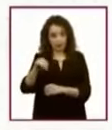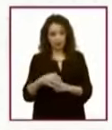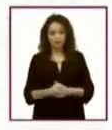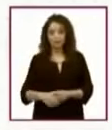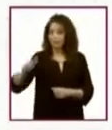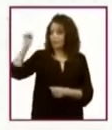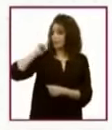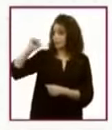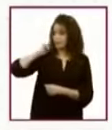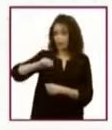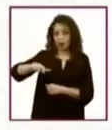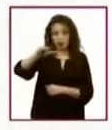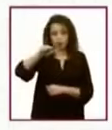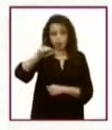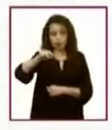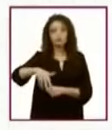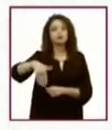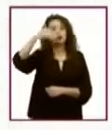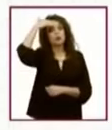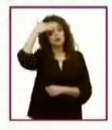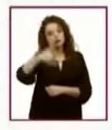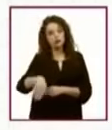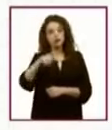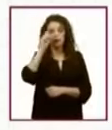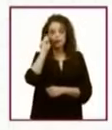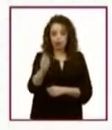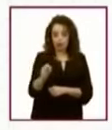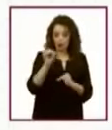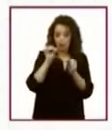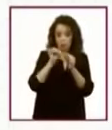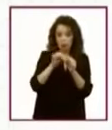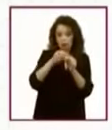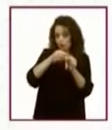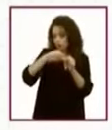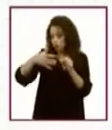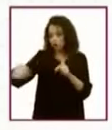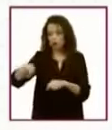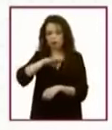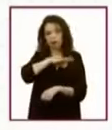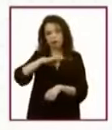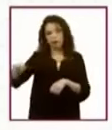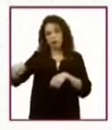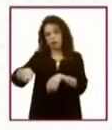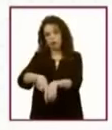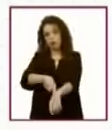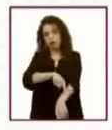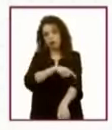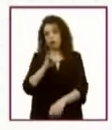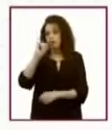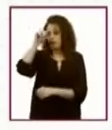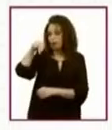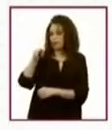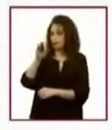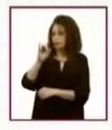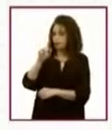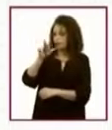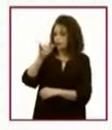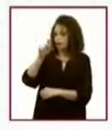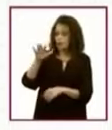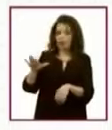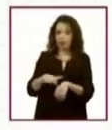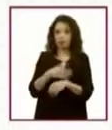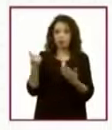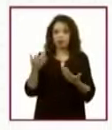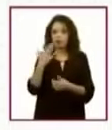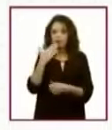se demostró que las cifras decimales de pi son infinitas y no periódicas, porque no presenta algún patrón de